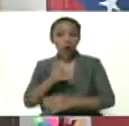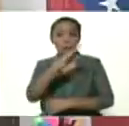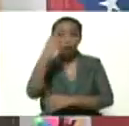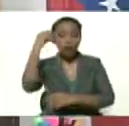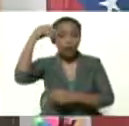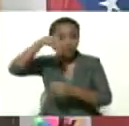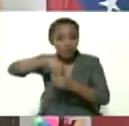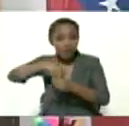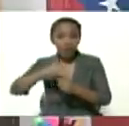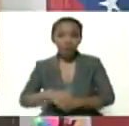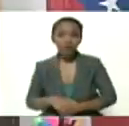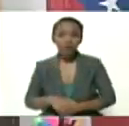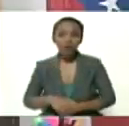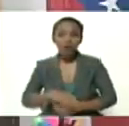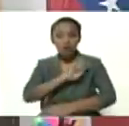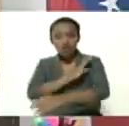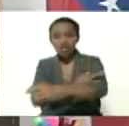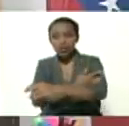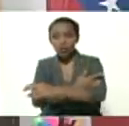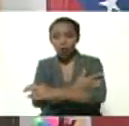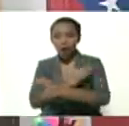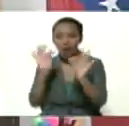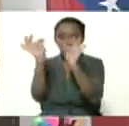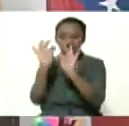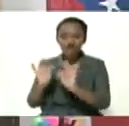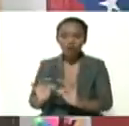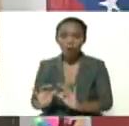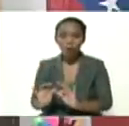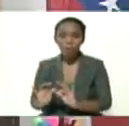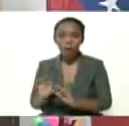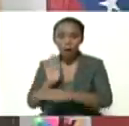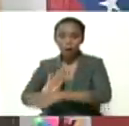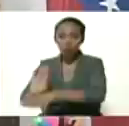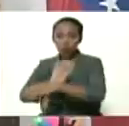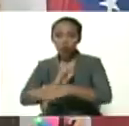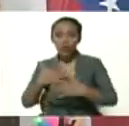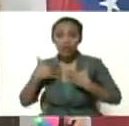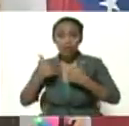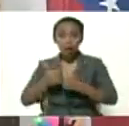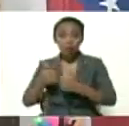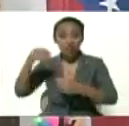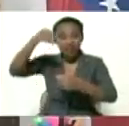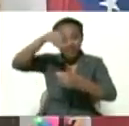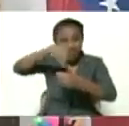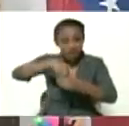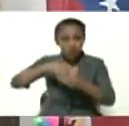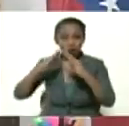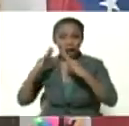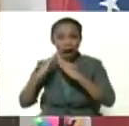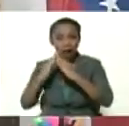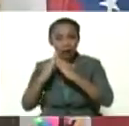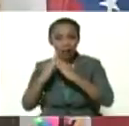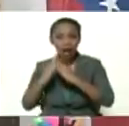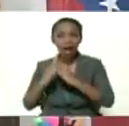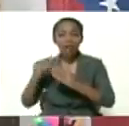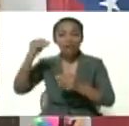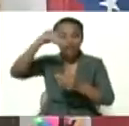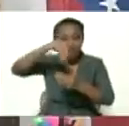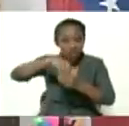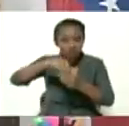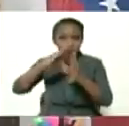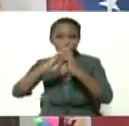cuarentena, fortaleciendo los mecanismos de protección de salud dentro del hogar, dentro de la